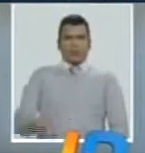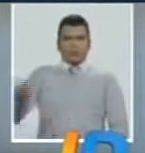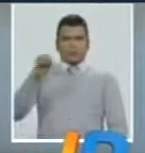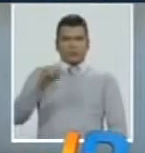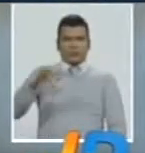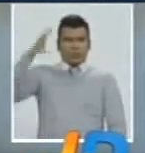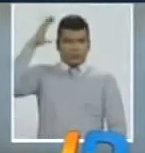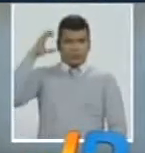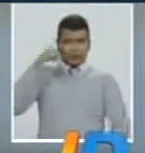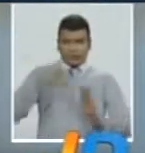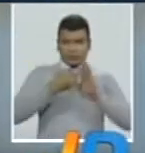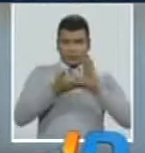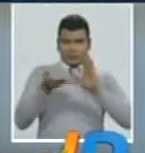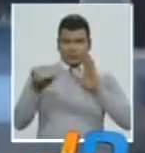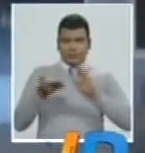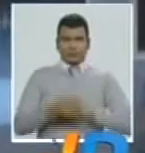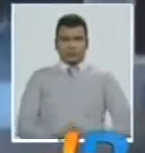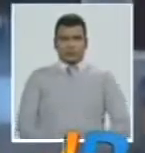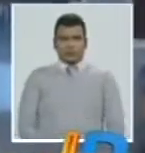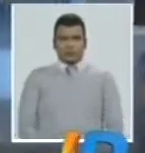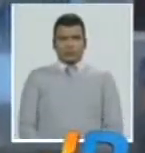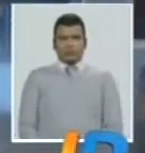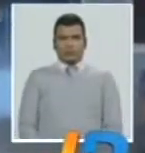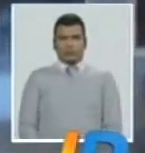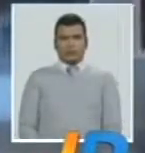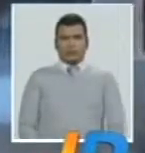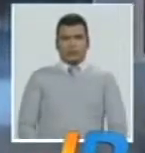en Ciudad Jardín.